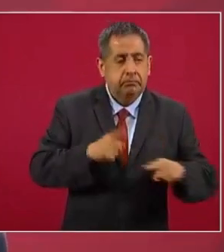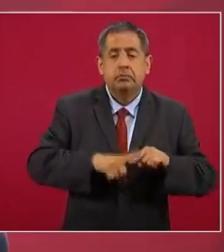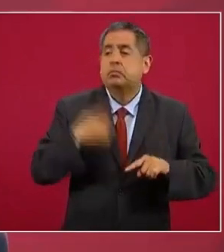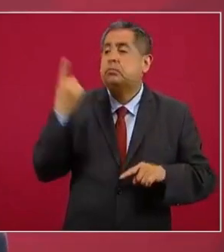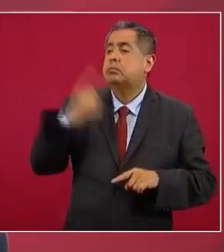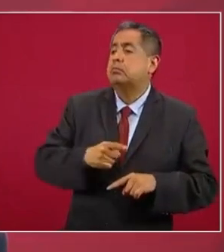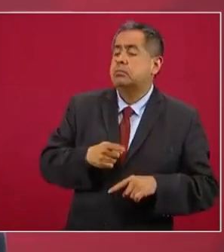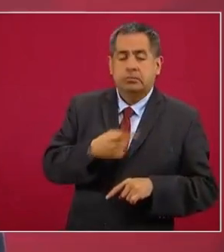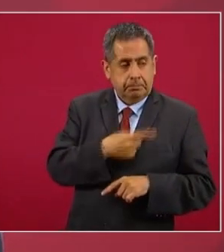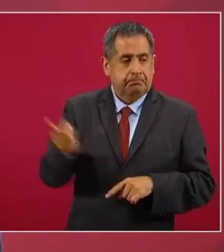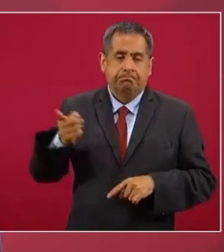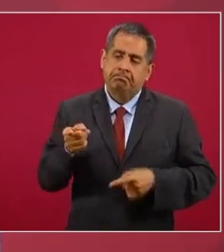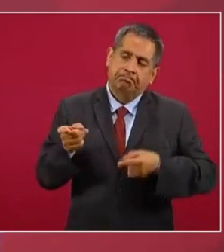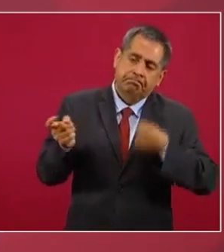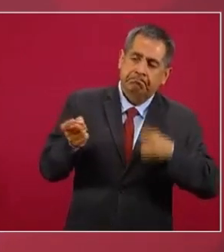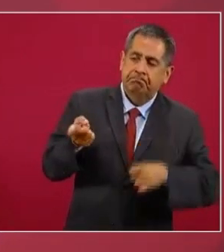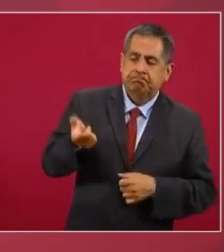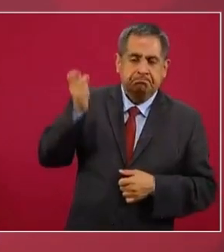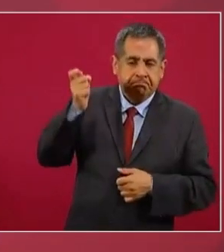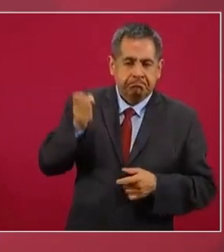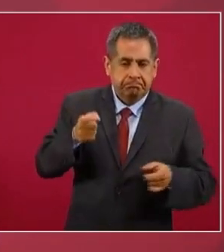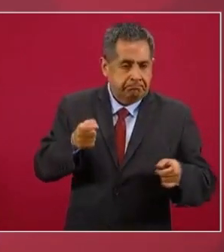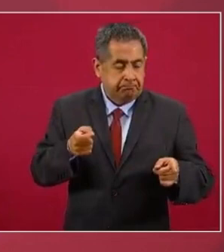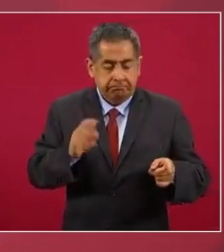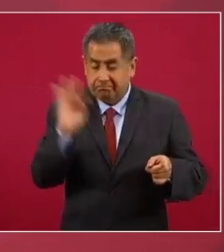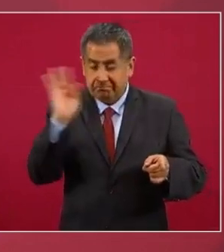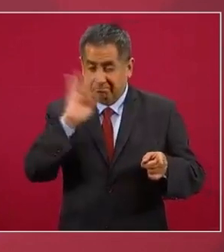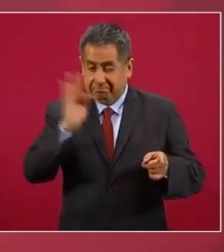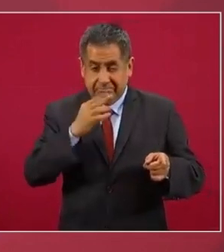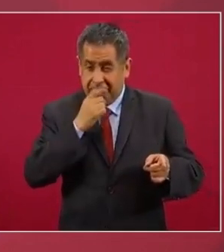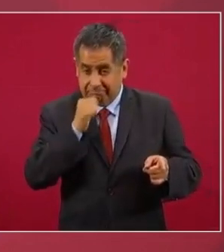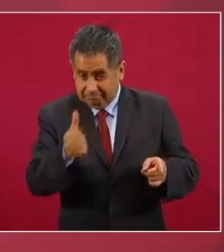quienes actuaron como lo hicieron,